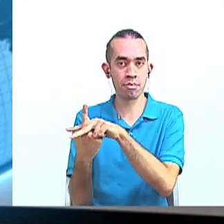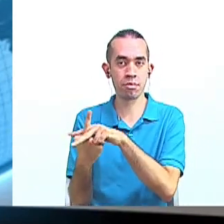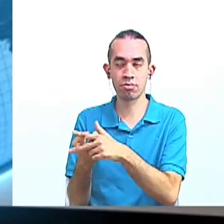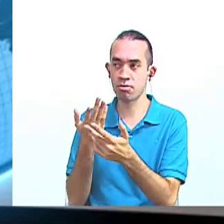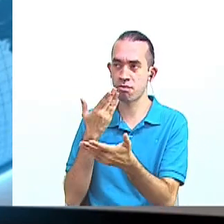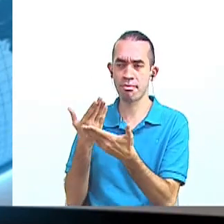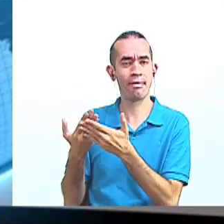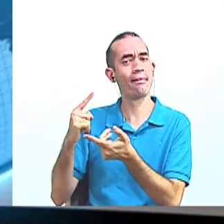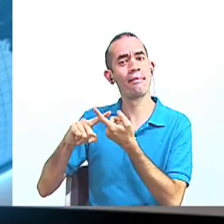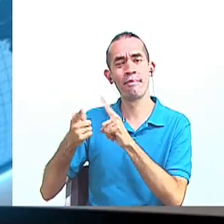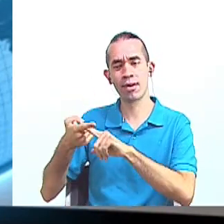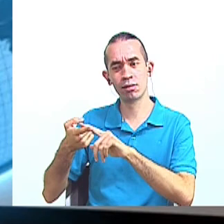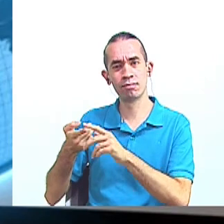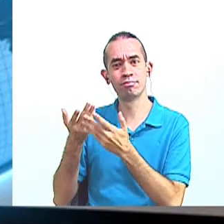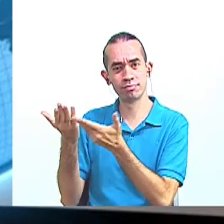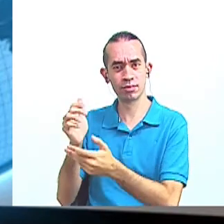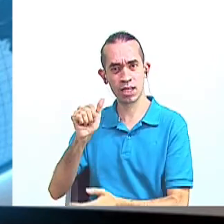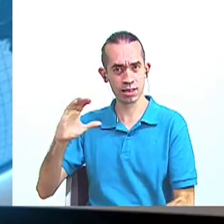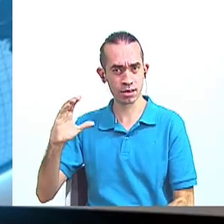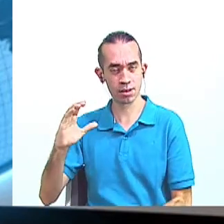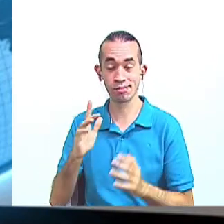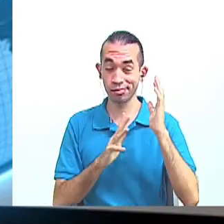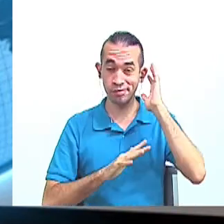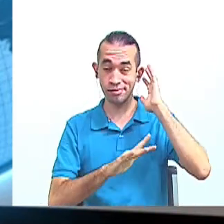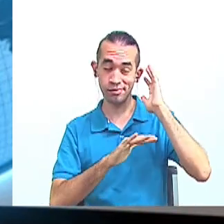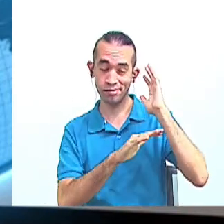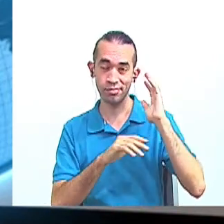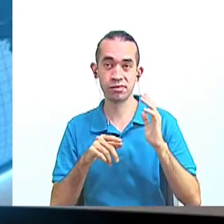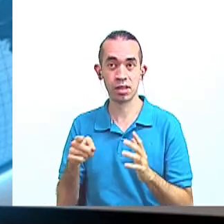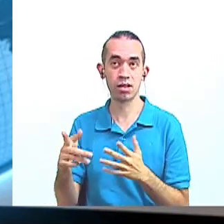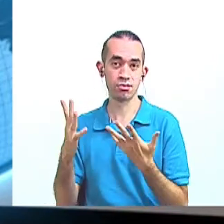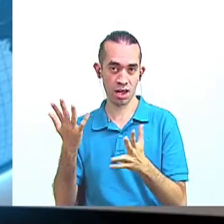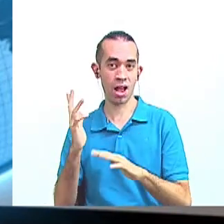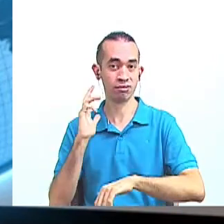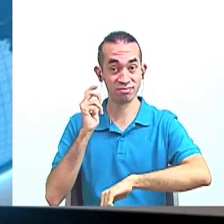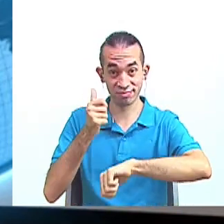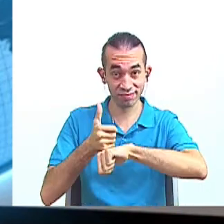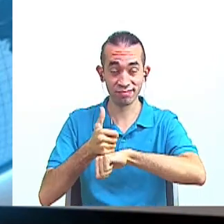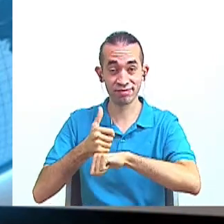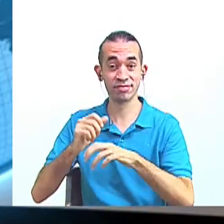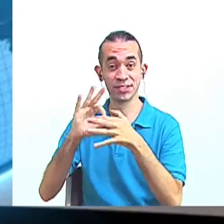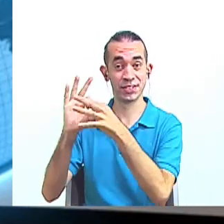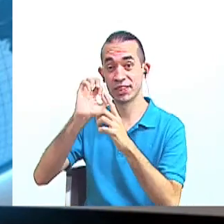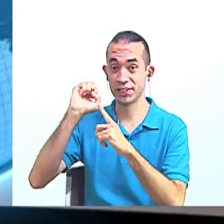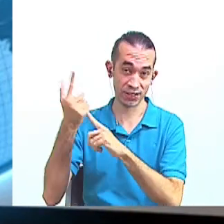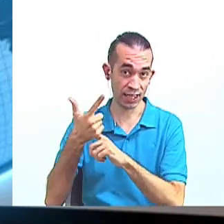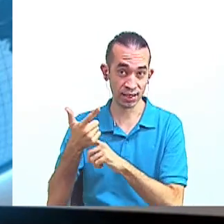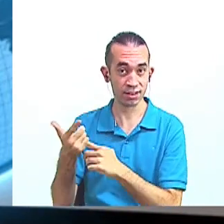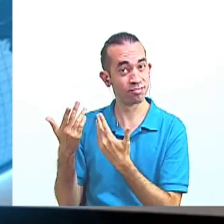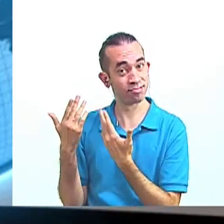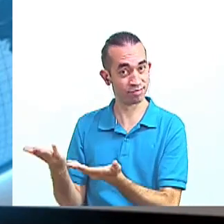nuestro buen amigo AC. Por cierto, ya tiene redes sociales.